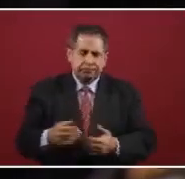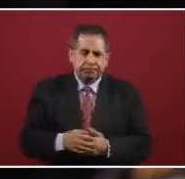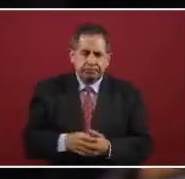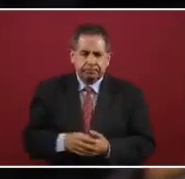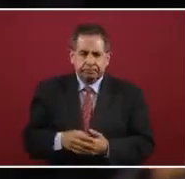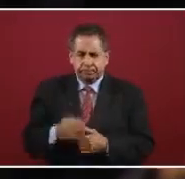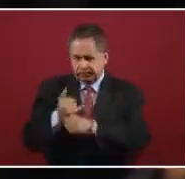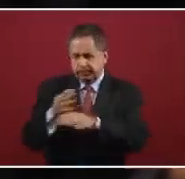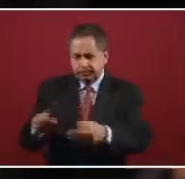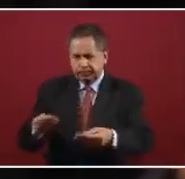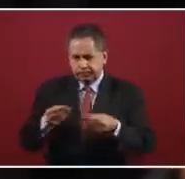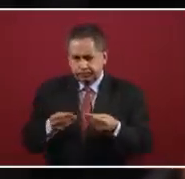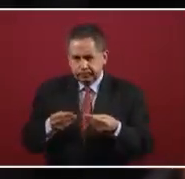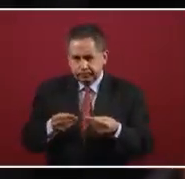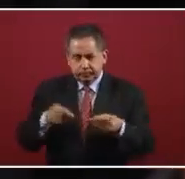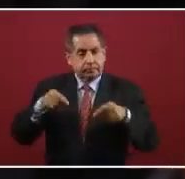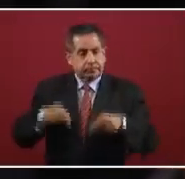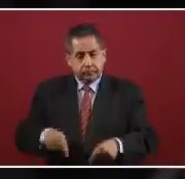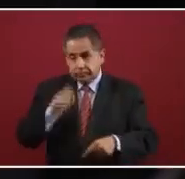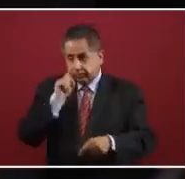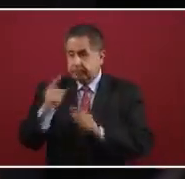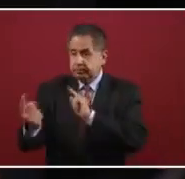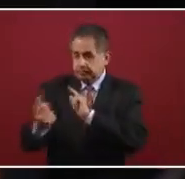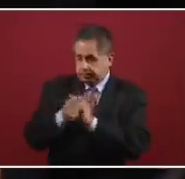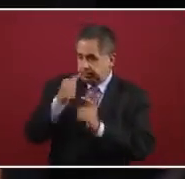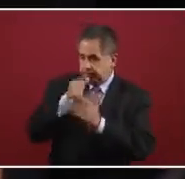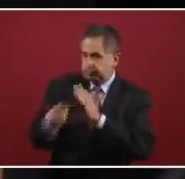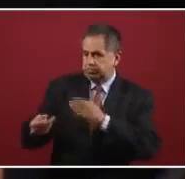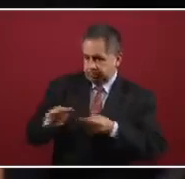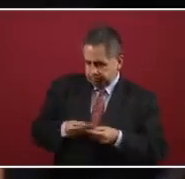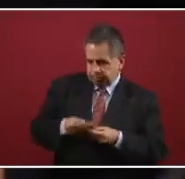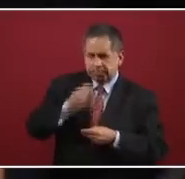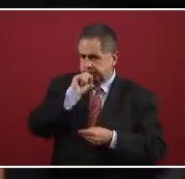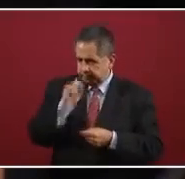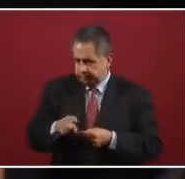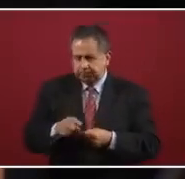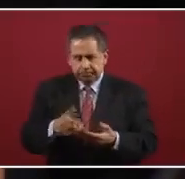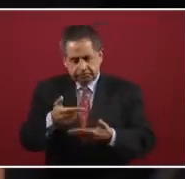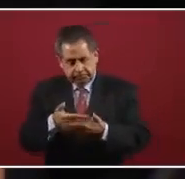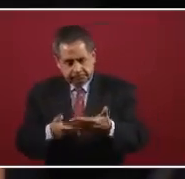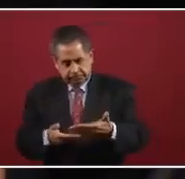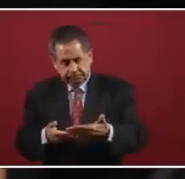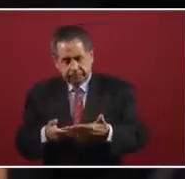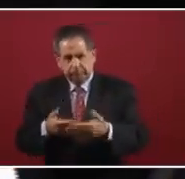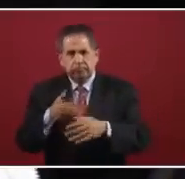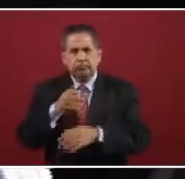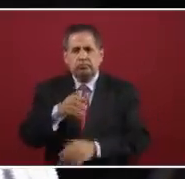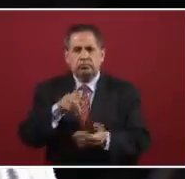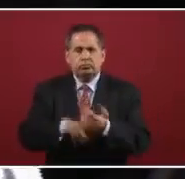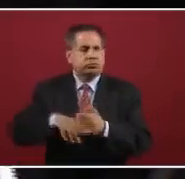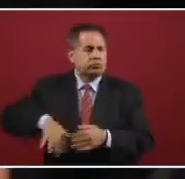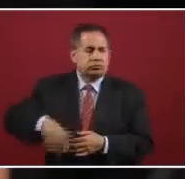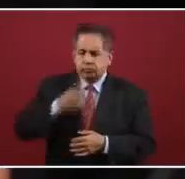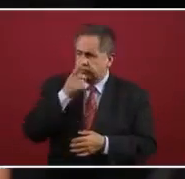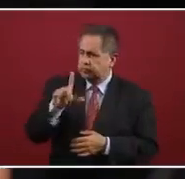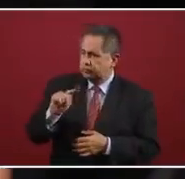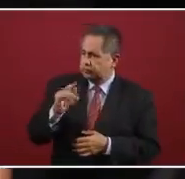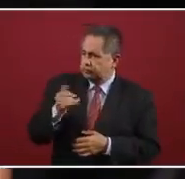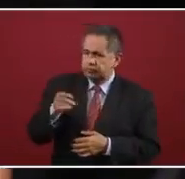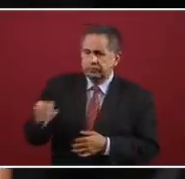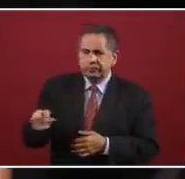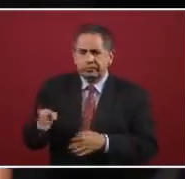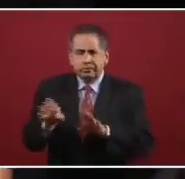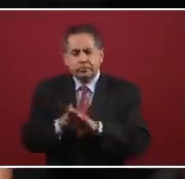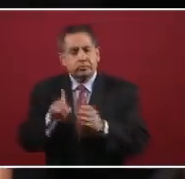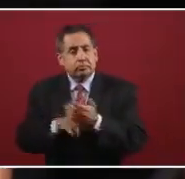Esa información después ya llegó aquí también a Atención Ciudadana y tiene que ver con uno de esos casos que dice Leti, que